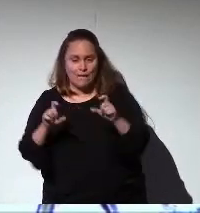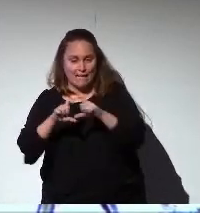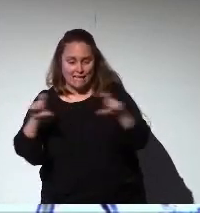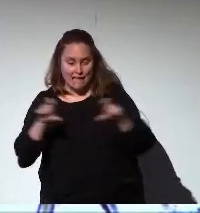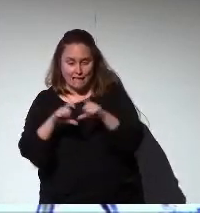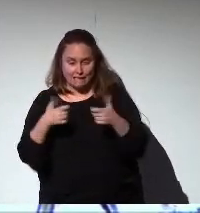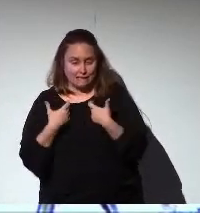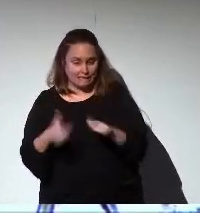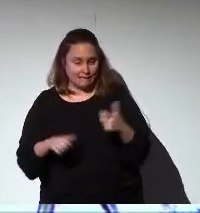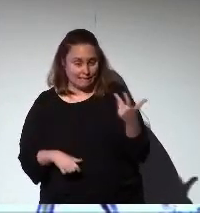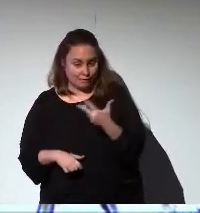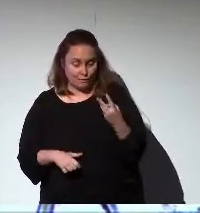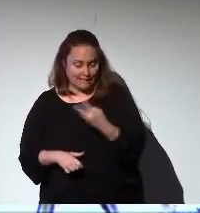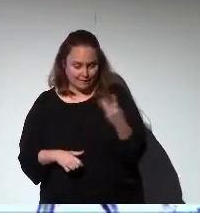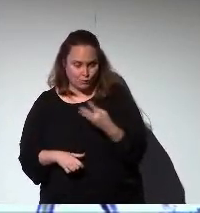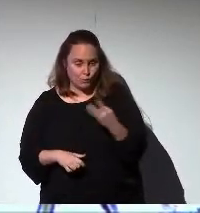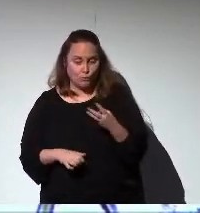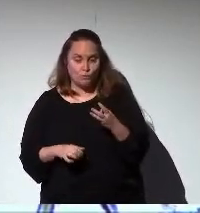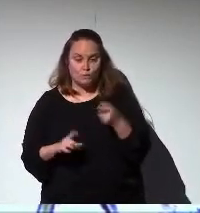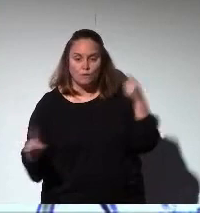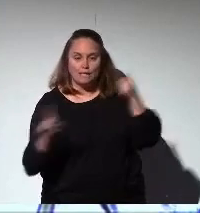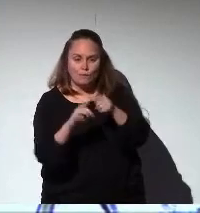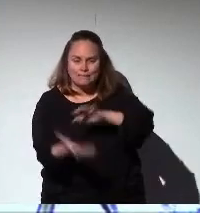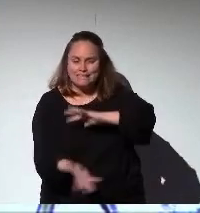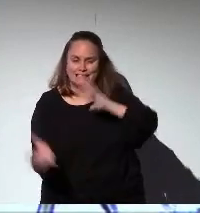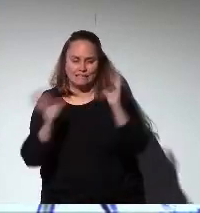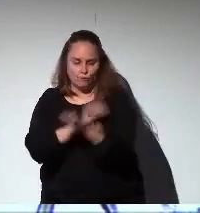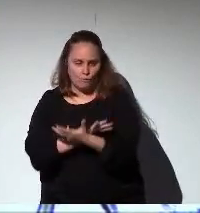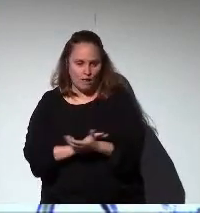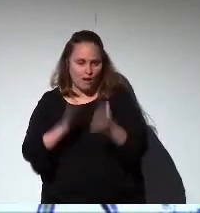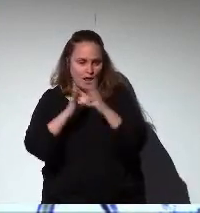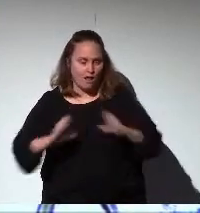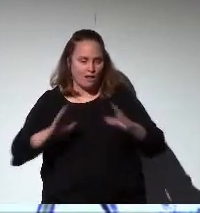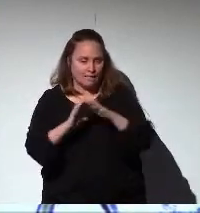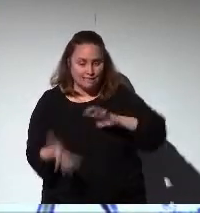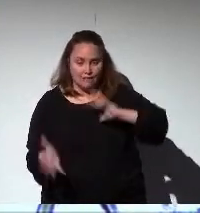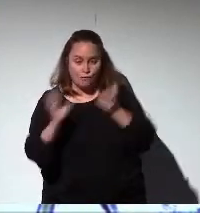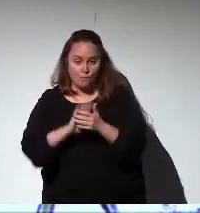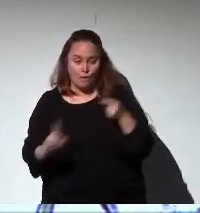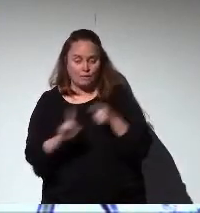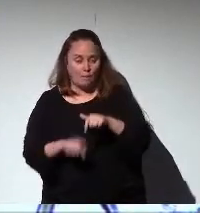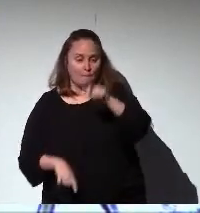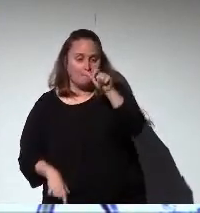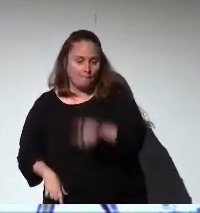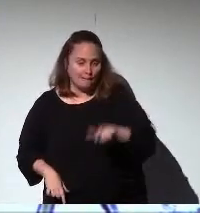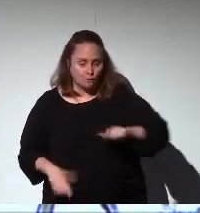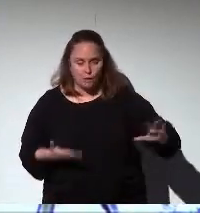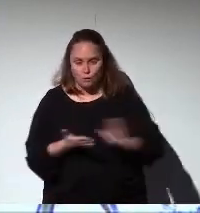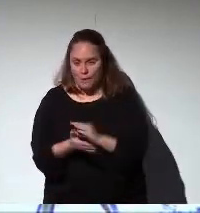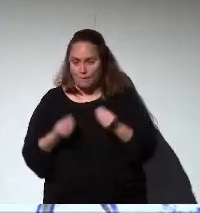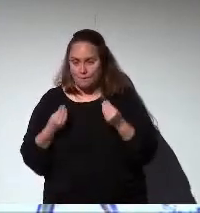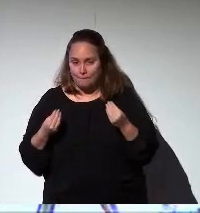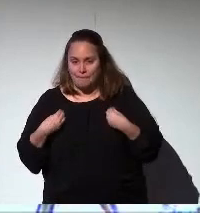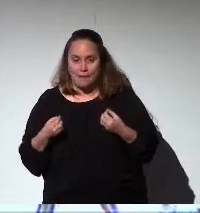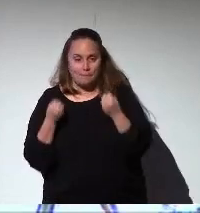sector, sin lugar a dudas, es el deseo de transformar, el deseo de conseguir que todas las personas tengan una mejor vida, una vida